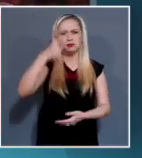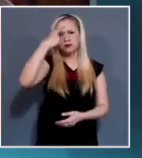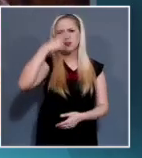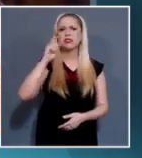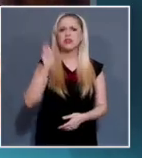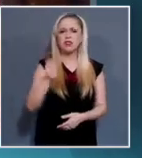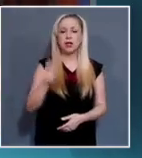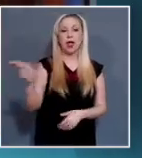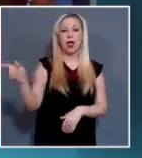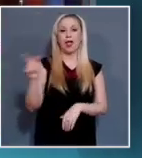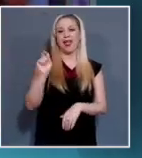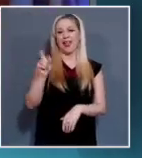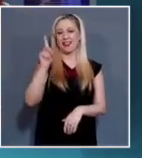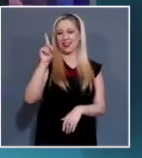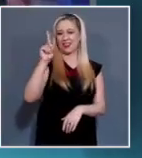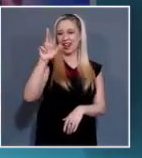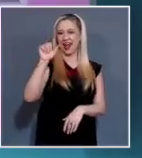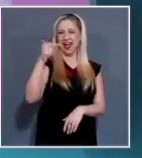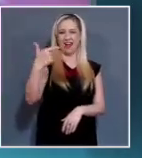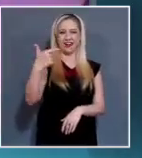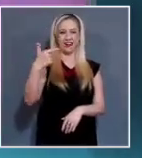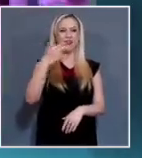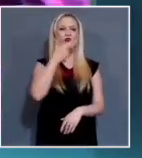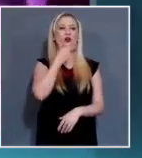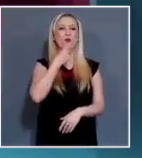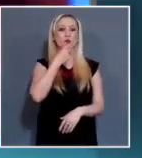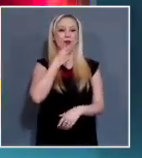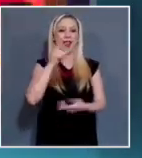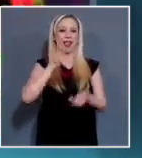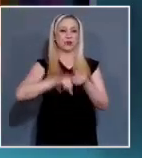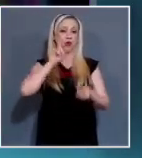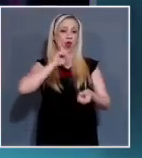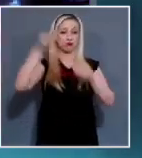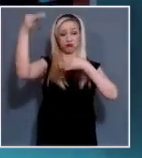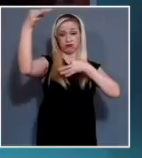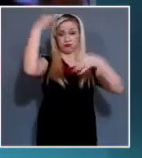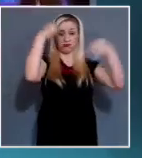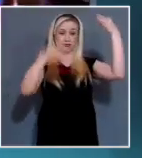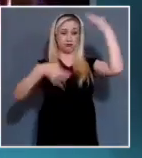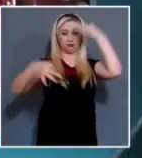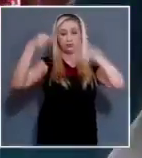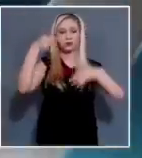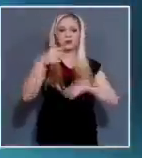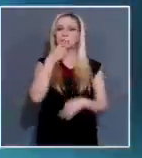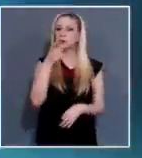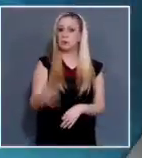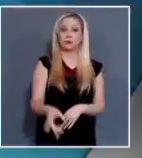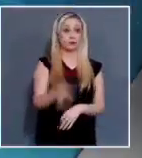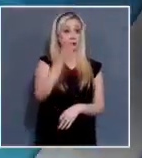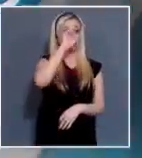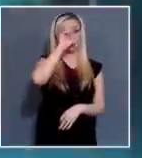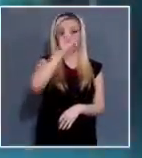que las restricciones no están bien definidas, por lo que temen que criminalicen sus espectáculos.